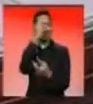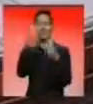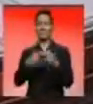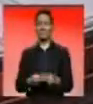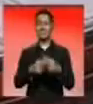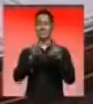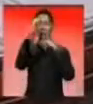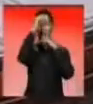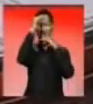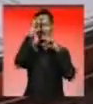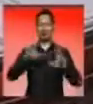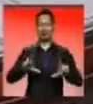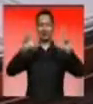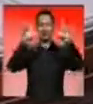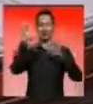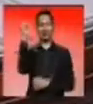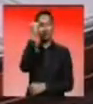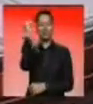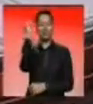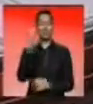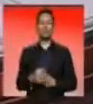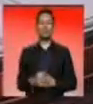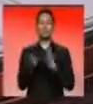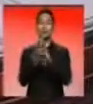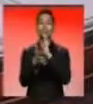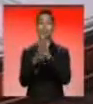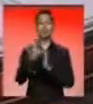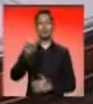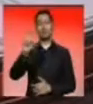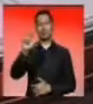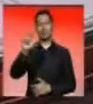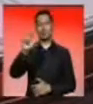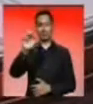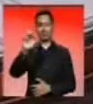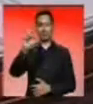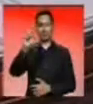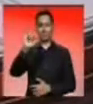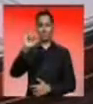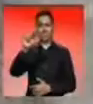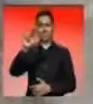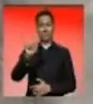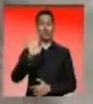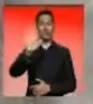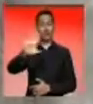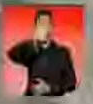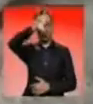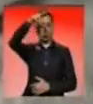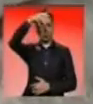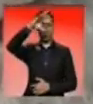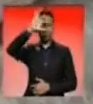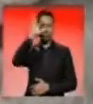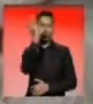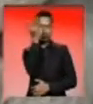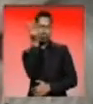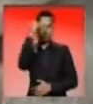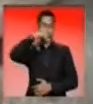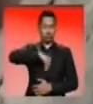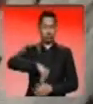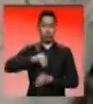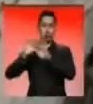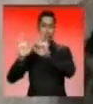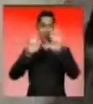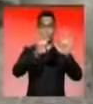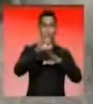información del mundo del espectáculo. Y te cuento que Valentina Sampaio, modelo transexual de 19 años, quiere ser un angelito